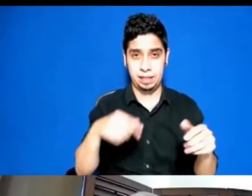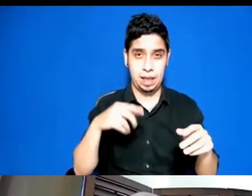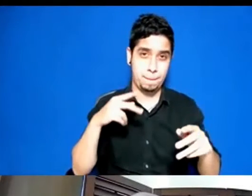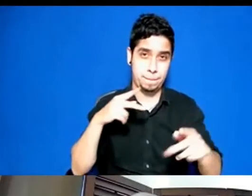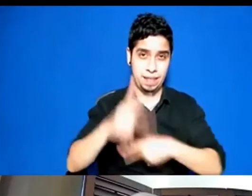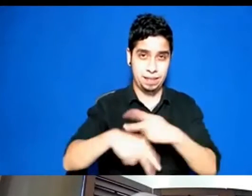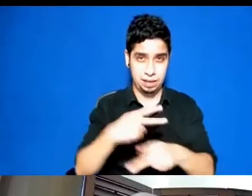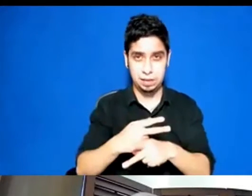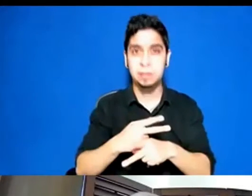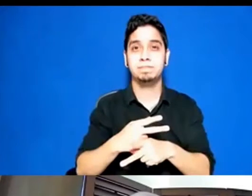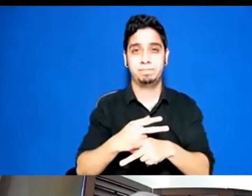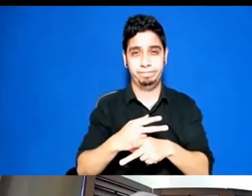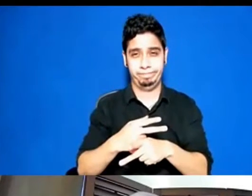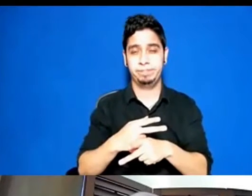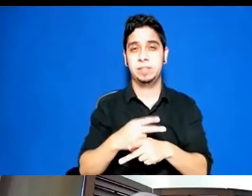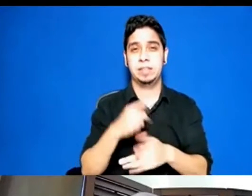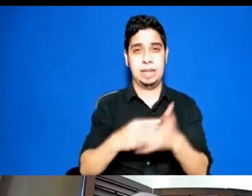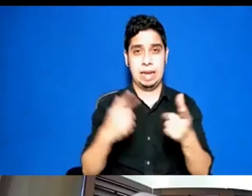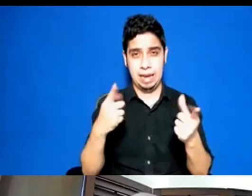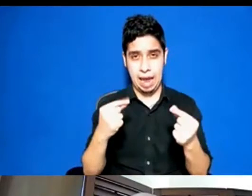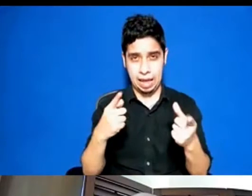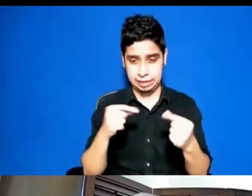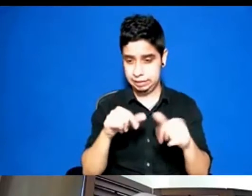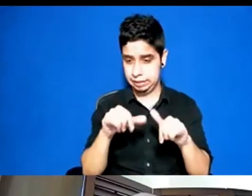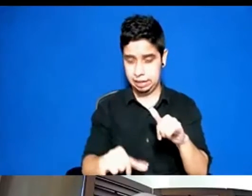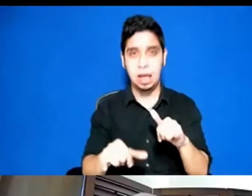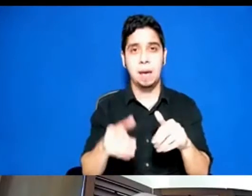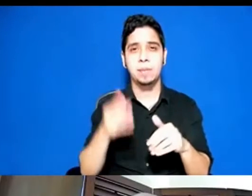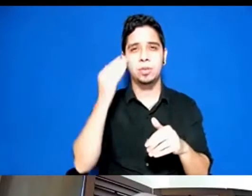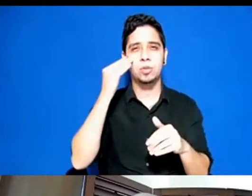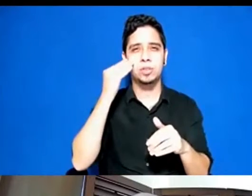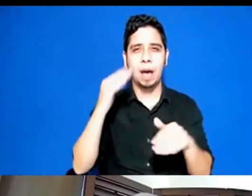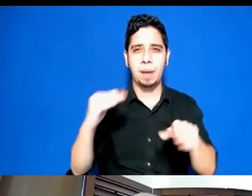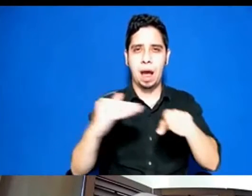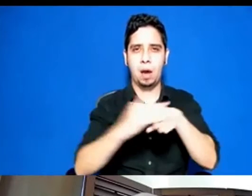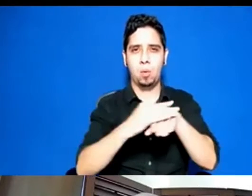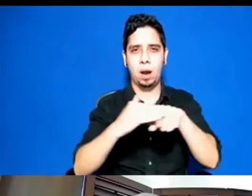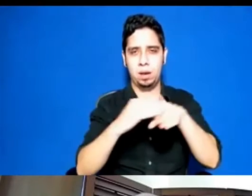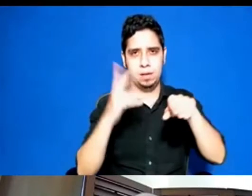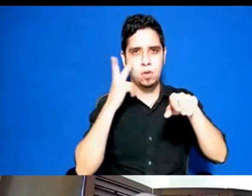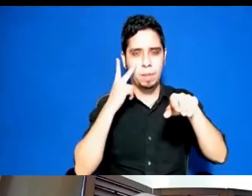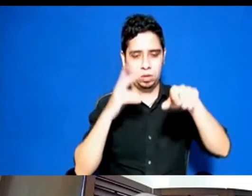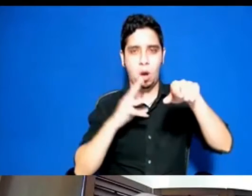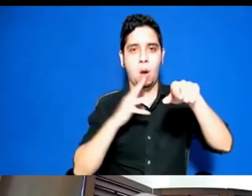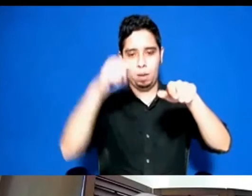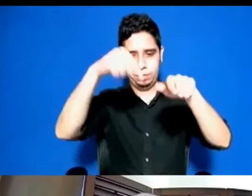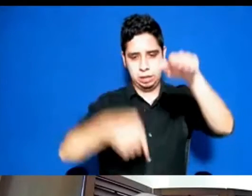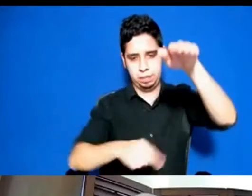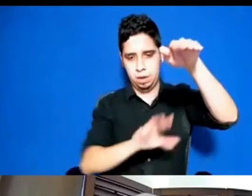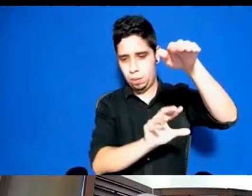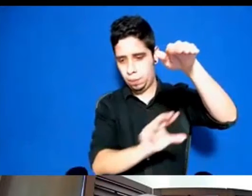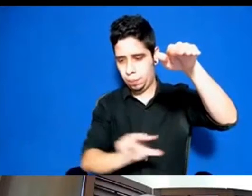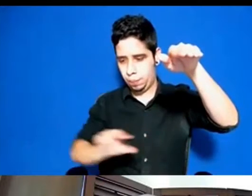queda, y de ahí en las corrientes marinas, estilo película Nemo, hasta el Atlántico